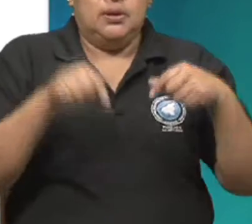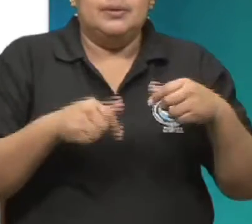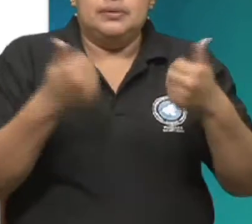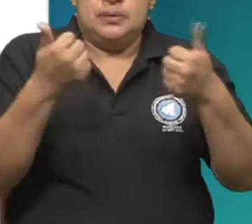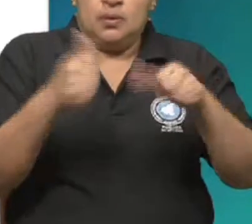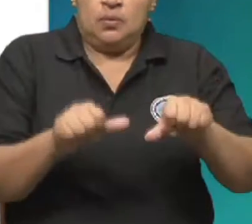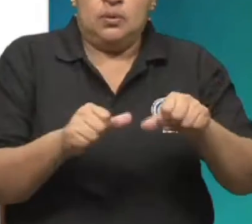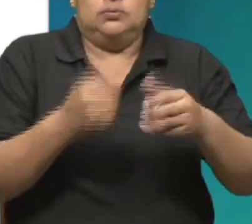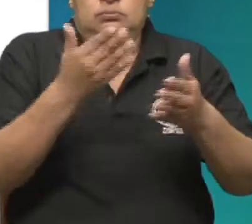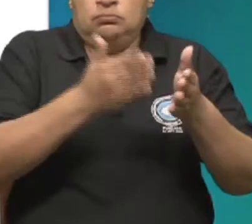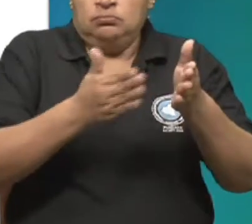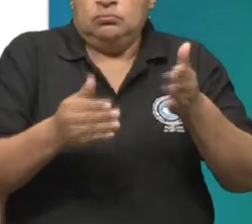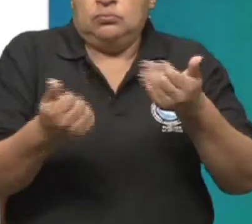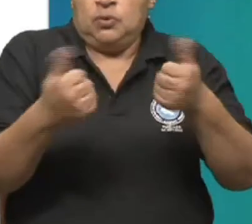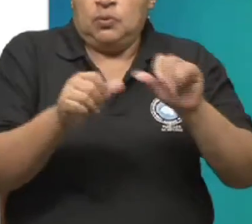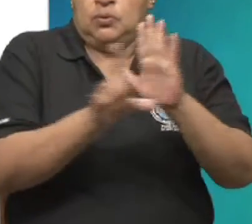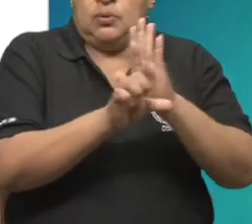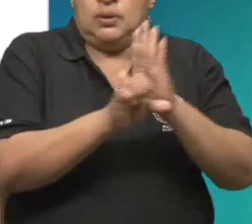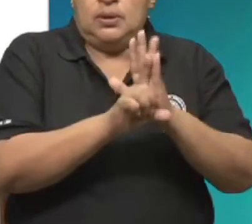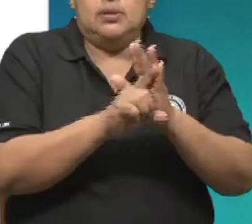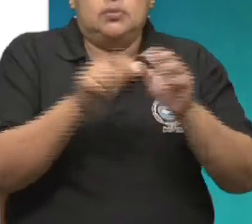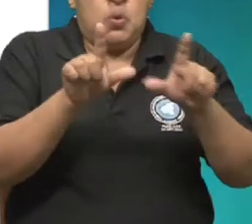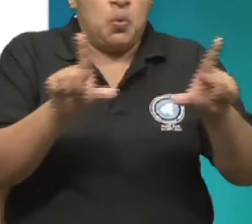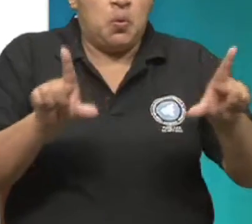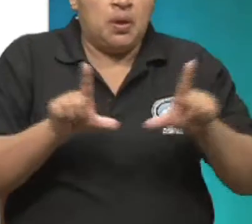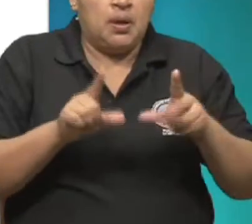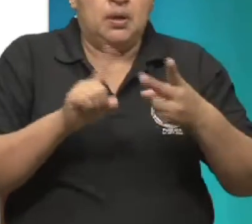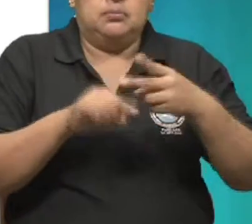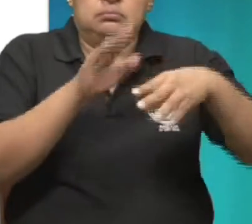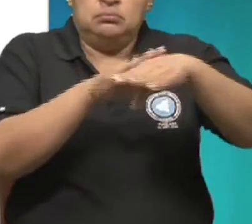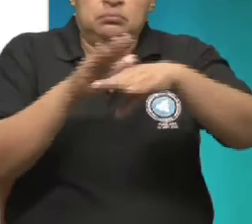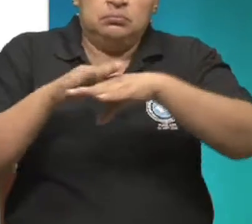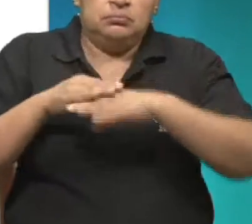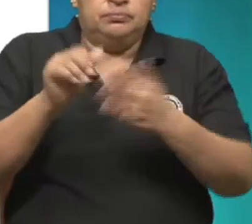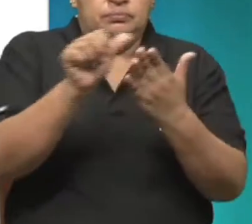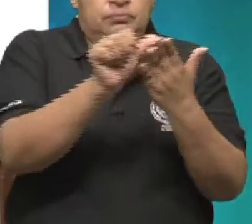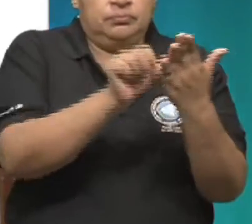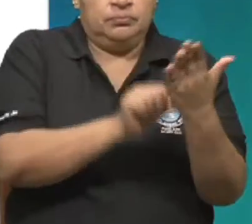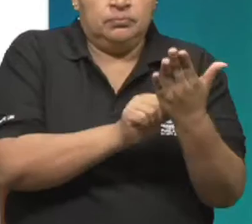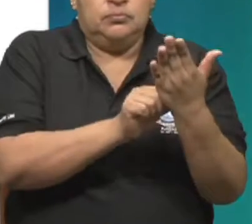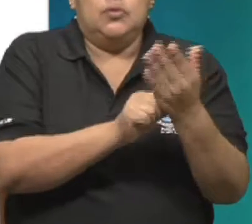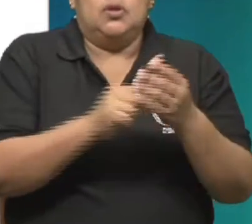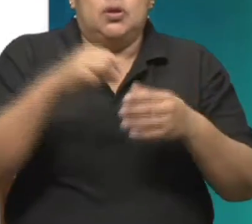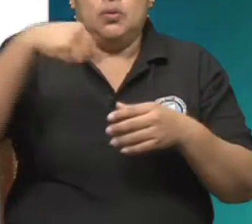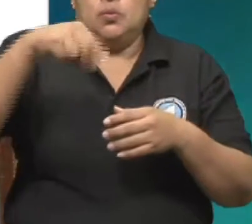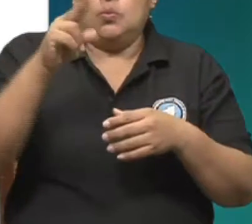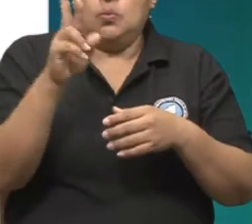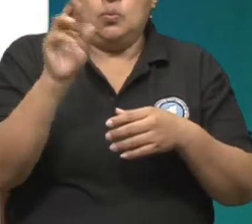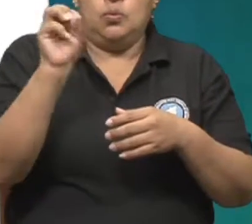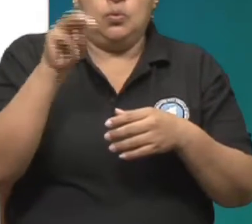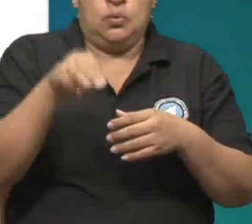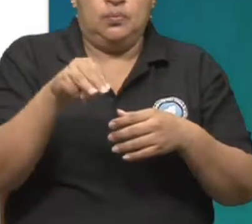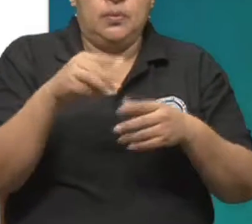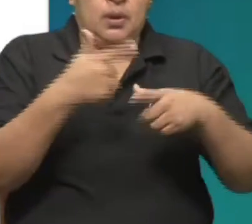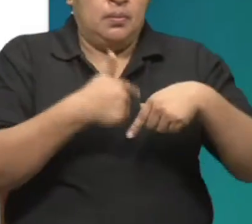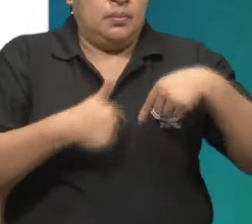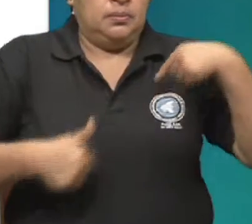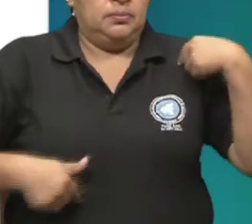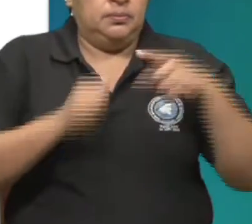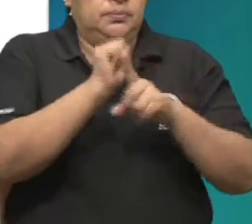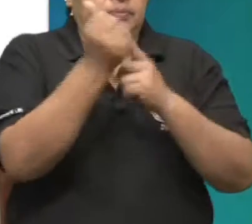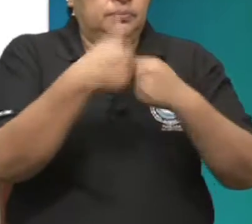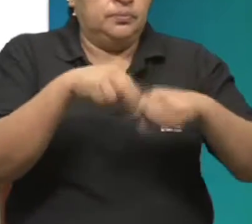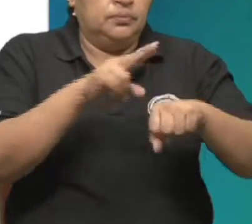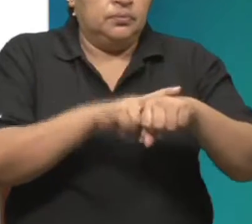la presidencia, que cumplen las formalidades legales en cuanto a sede, convocatoria, agenda y